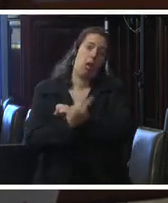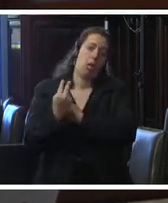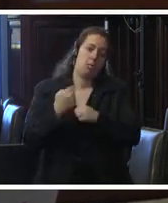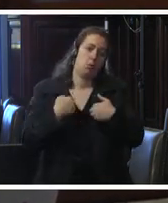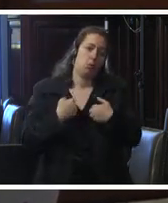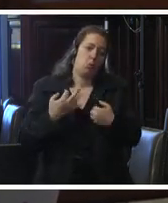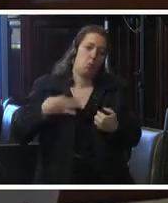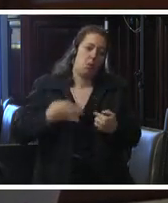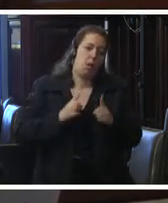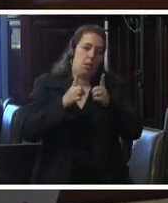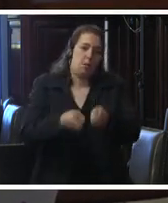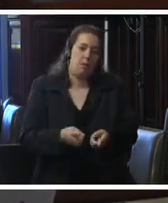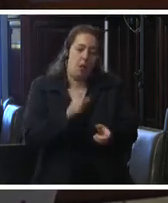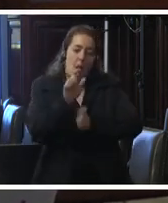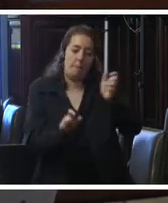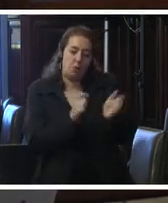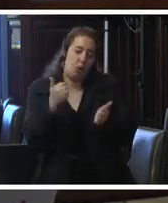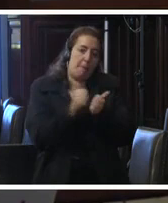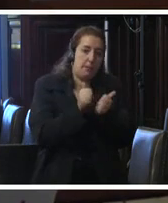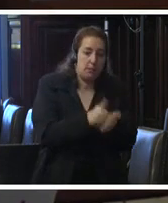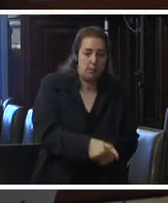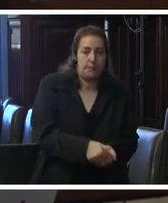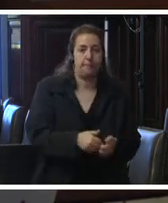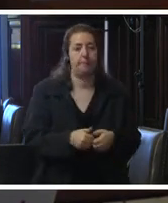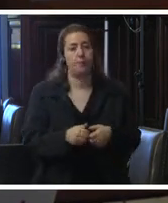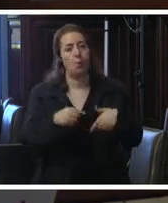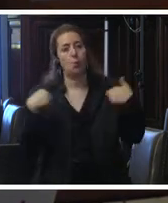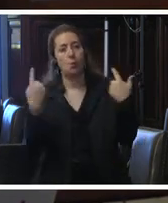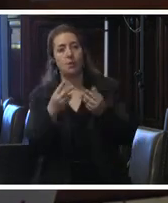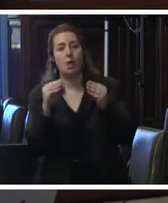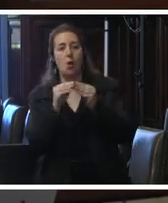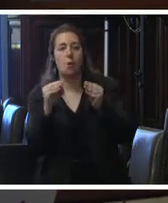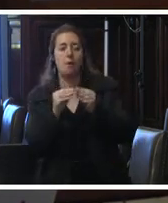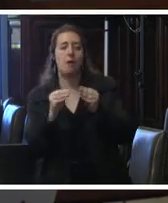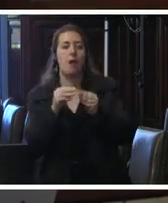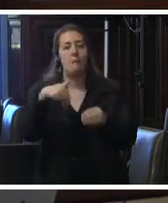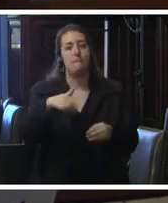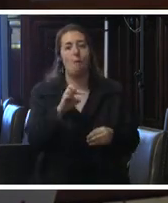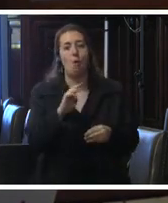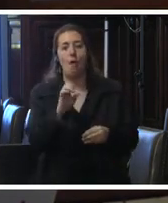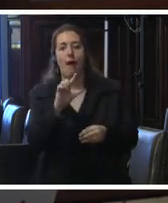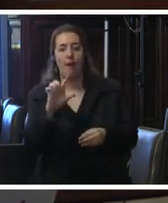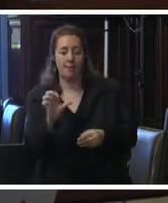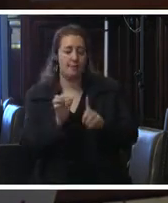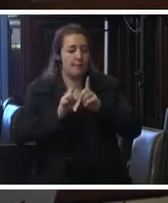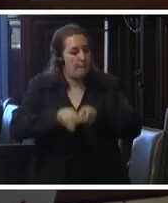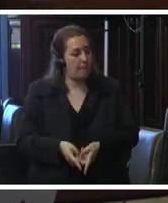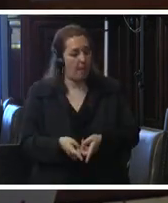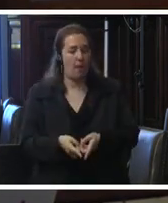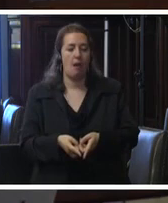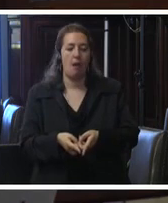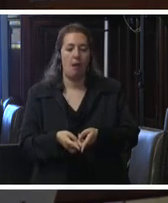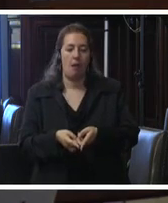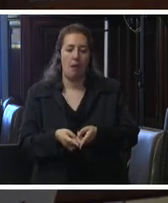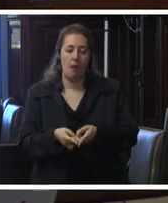de las personas que están más cerca a ella. Nuestra compañera Vidalina Morales es una actual activista ambiental